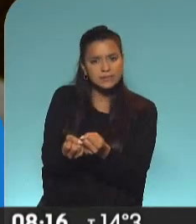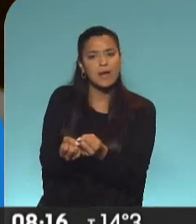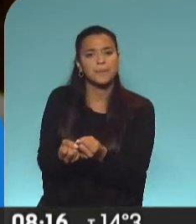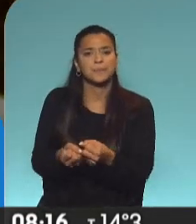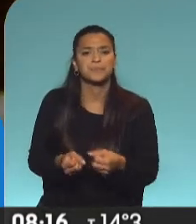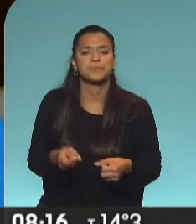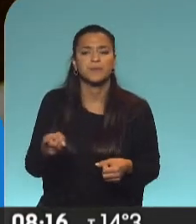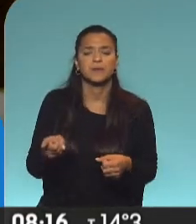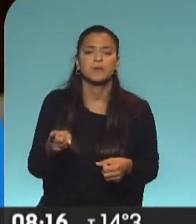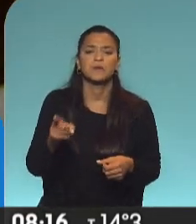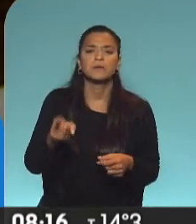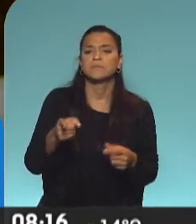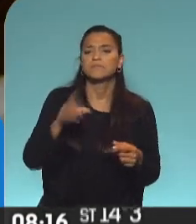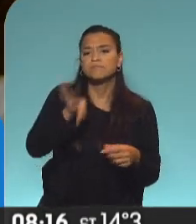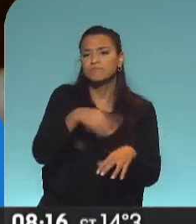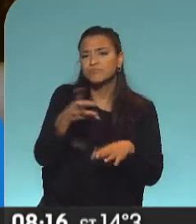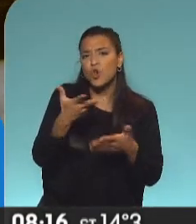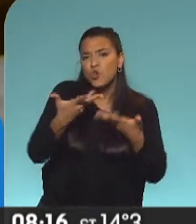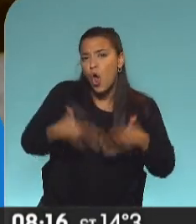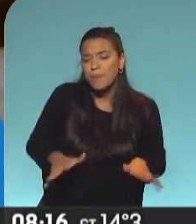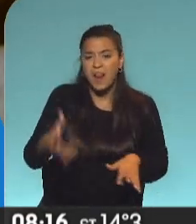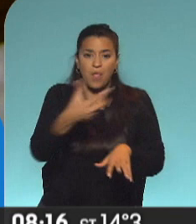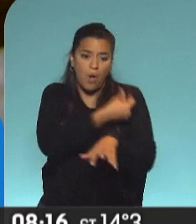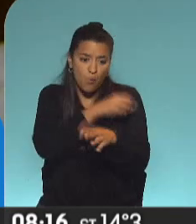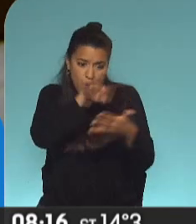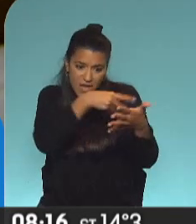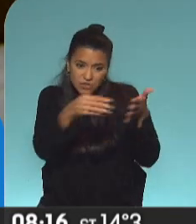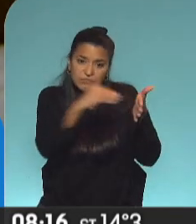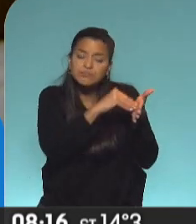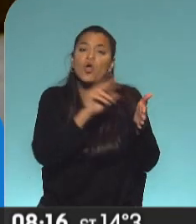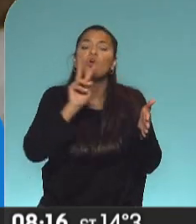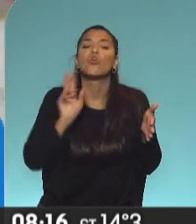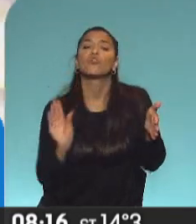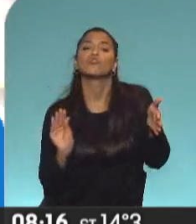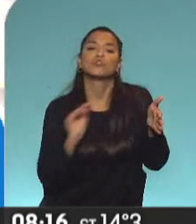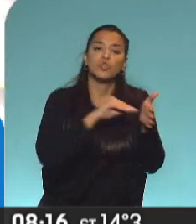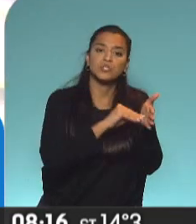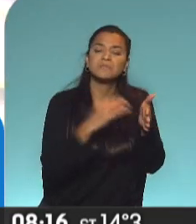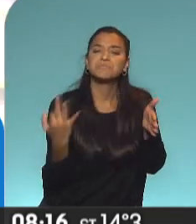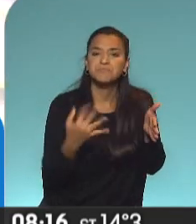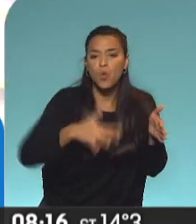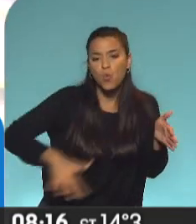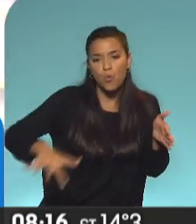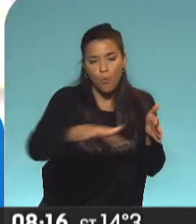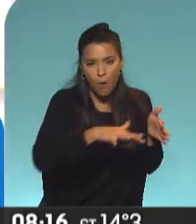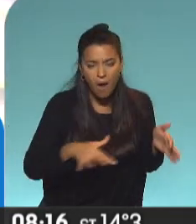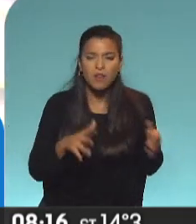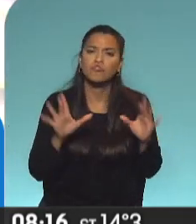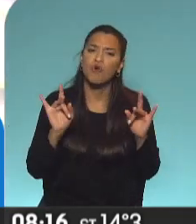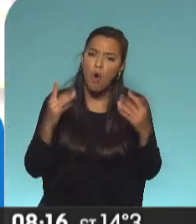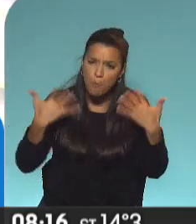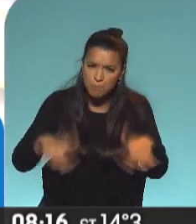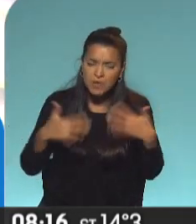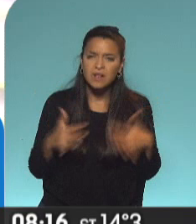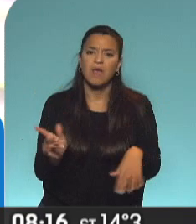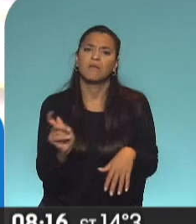aparte del esquema tradicional de vacunación, se añadieron dosis específicas en los lugares donde estaba más complicada